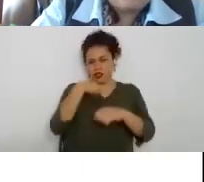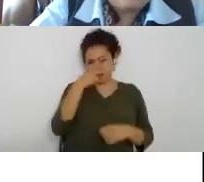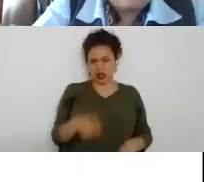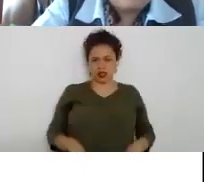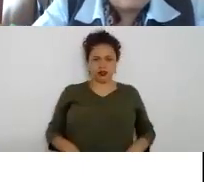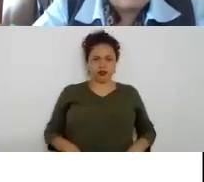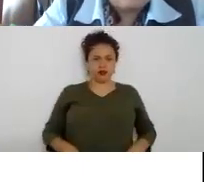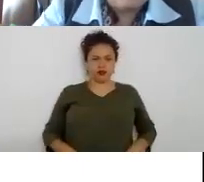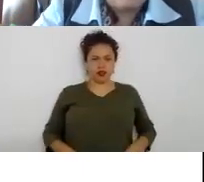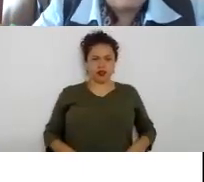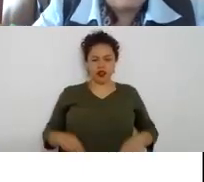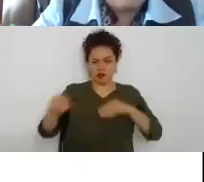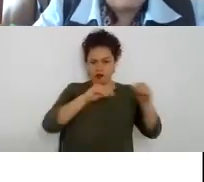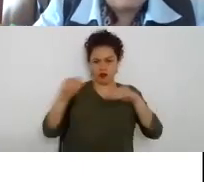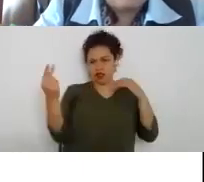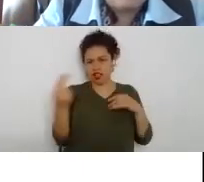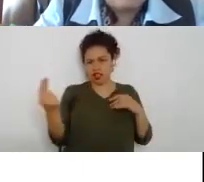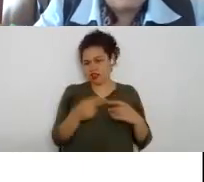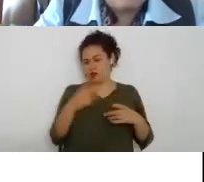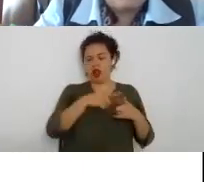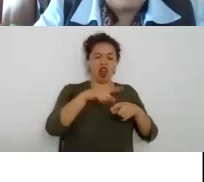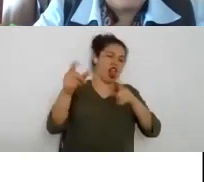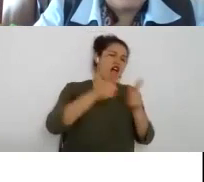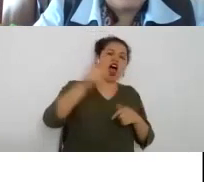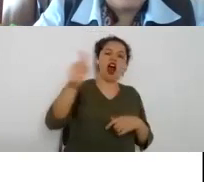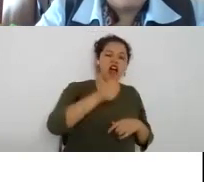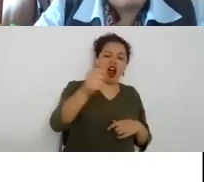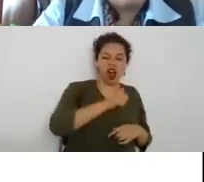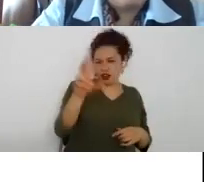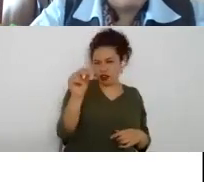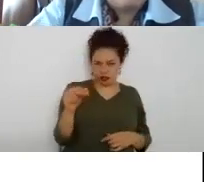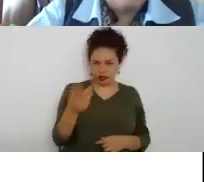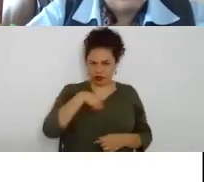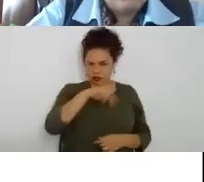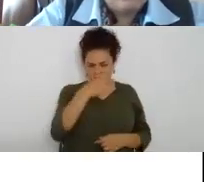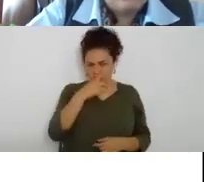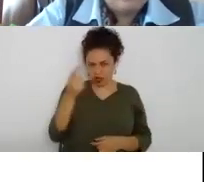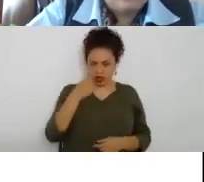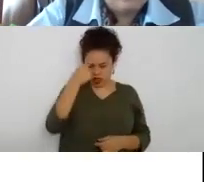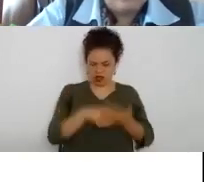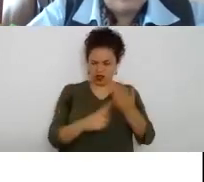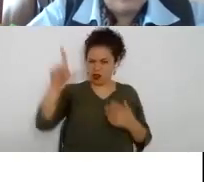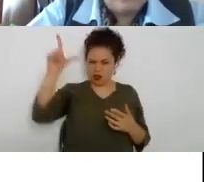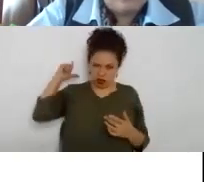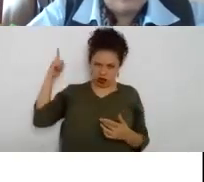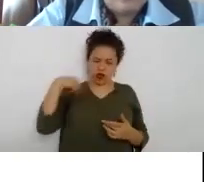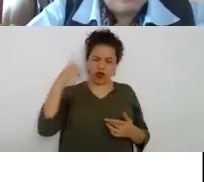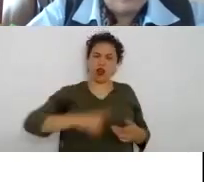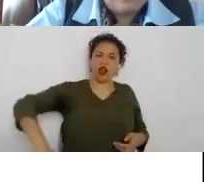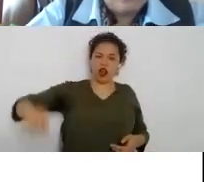hacer movimientos innecesarios. Les repito, y creo que lo platicábamos el lunes. Yo no puedo levantar el brazo